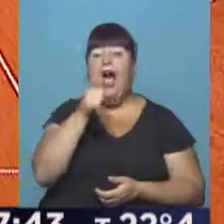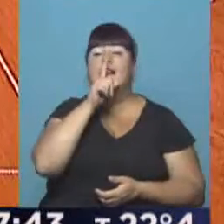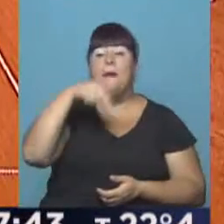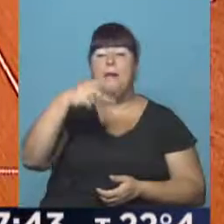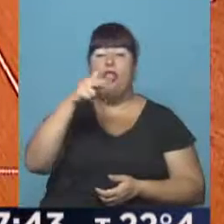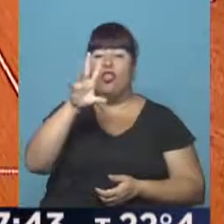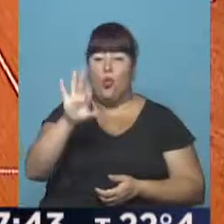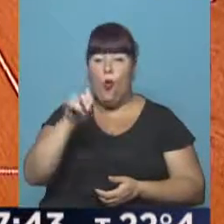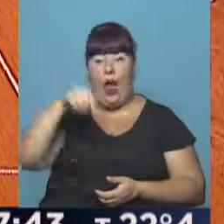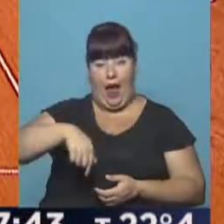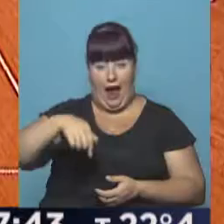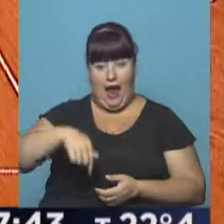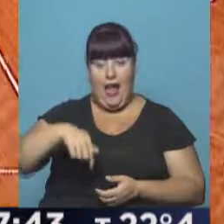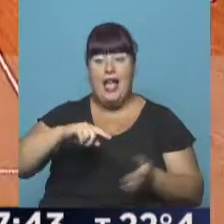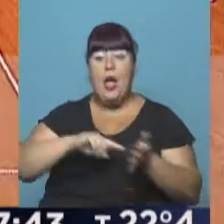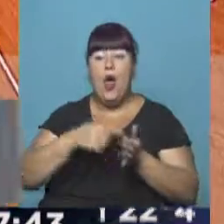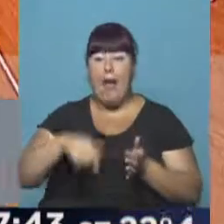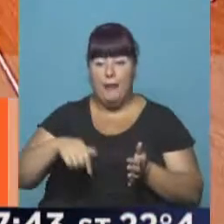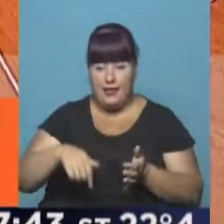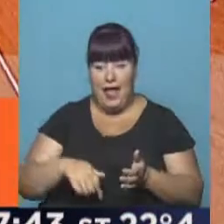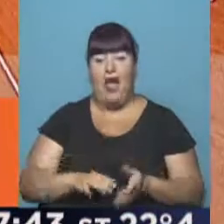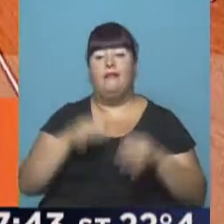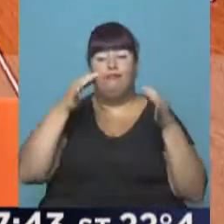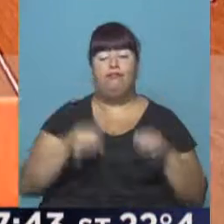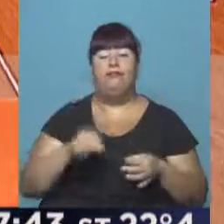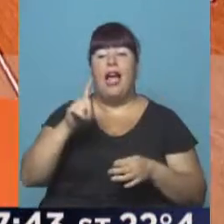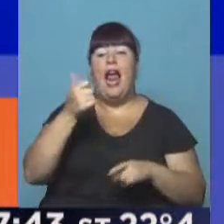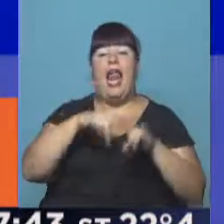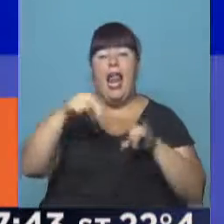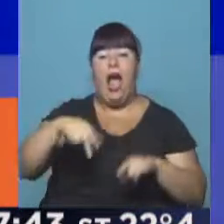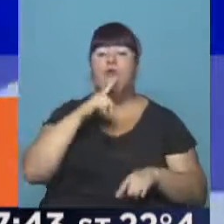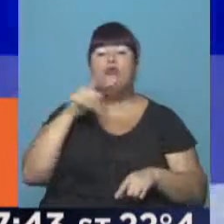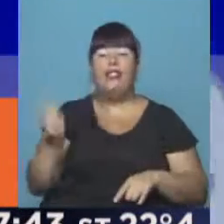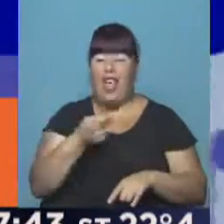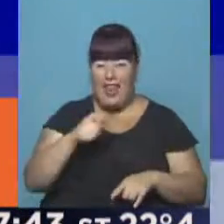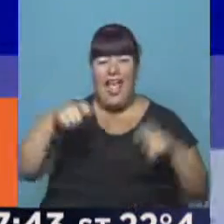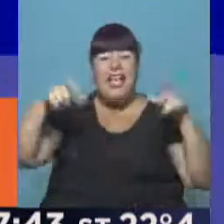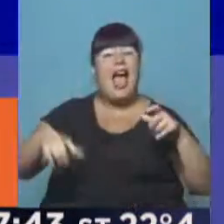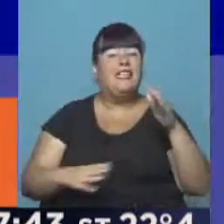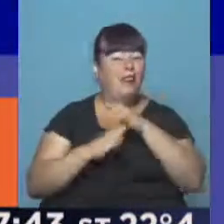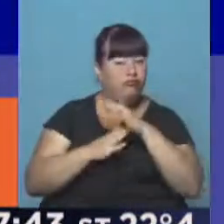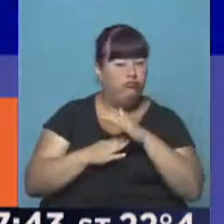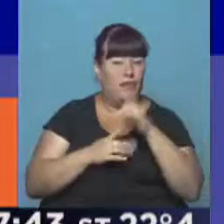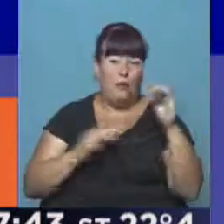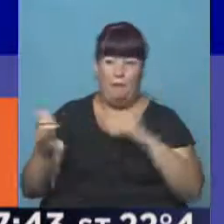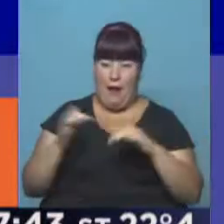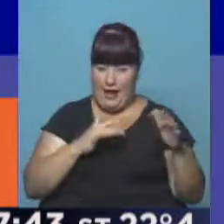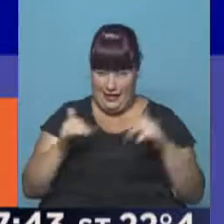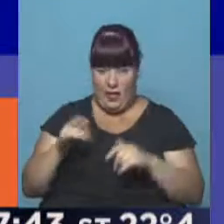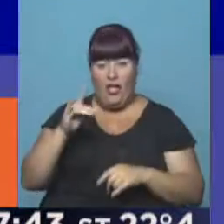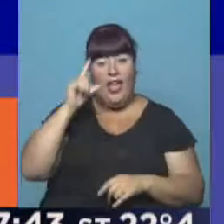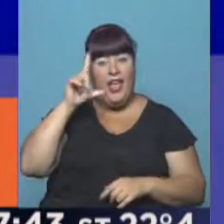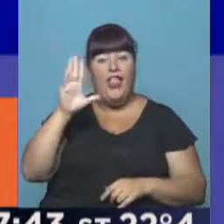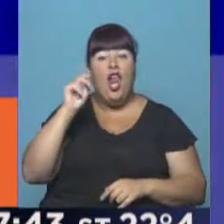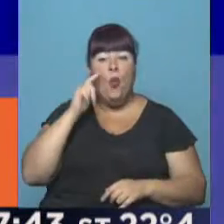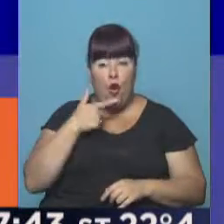250 que se desarrolla aquí en la ciudad de Buenos Aires, concretamente en el Lawn Tennis, donde se ha jugado en la cancha central estos partidos. Federico